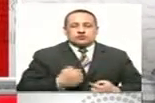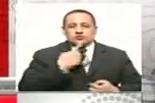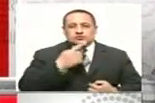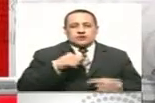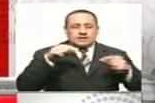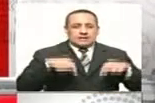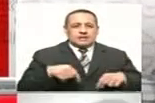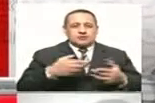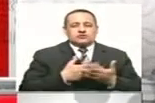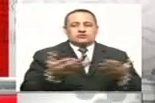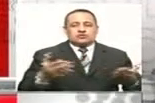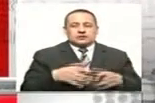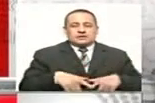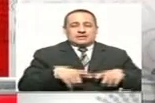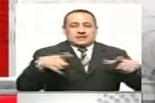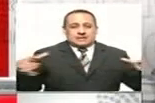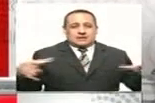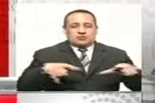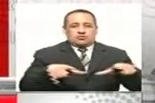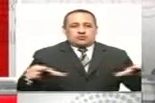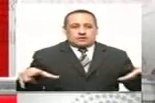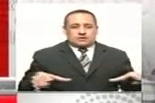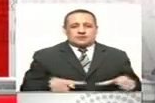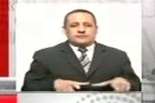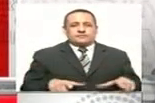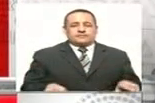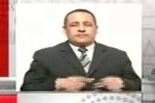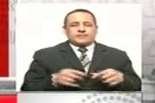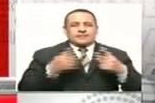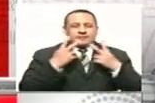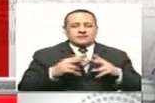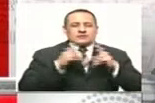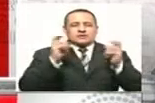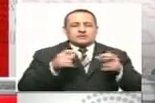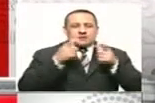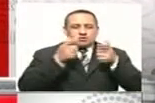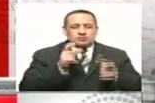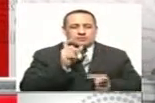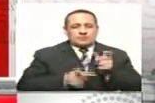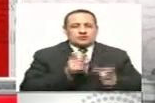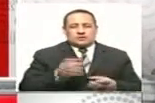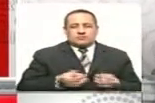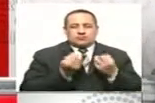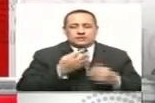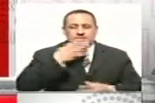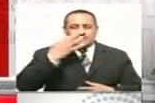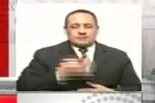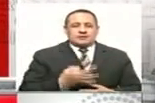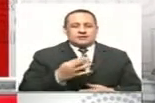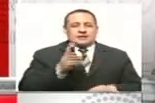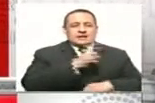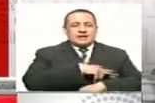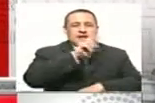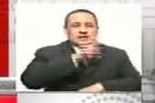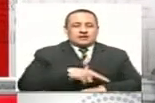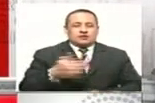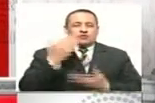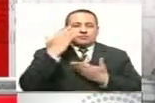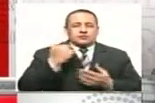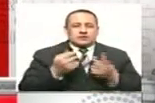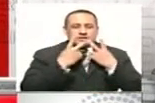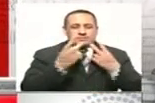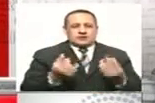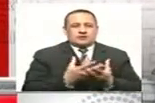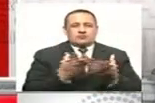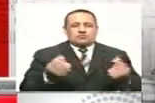en estos momentos en la macrorregión viendo el tema de seguridad ciudadana, porque realmente en la región Piura los